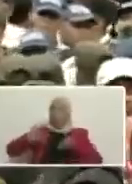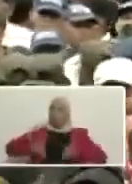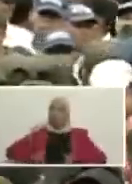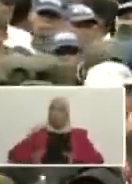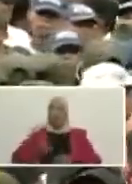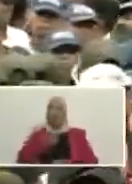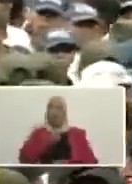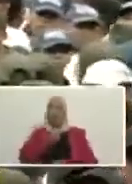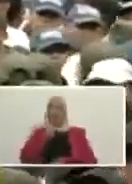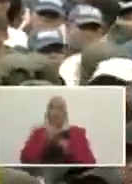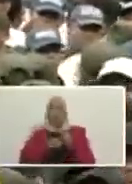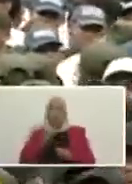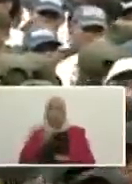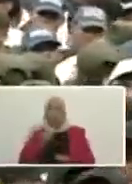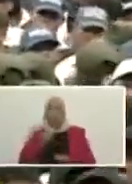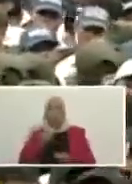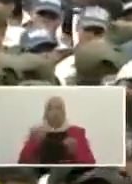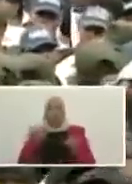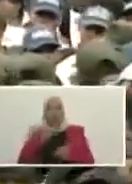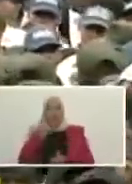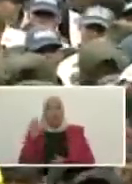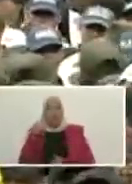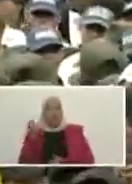sobre todo ustedes, la generación de oro.